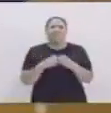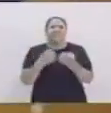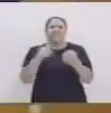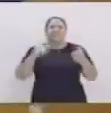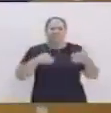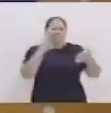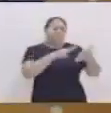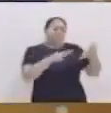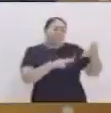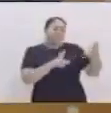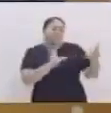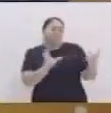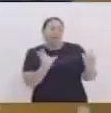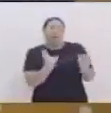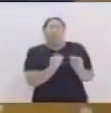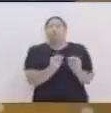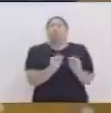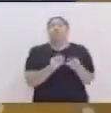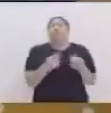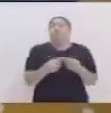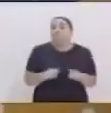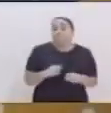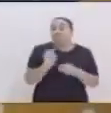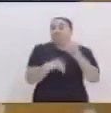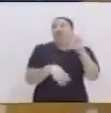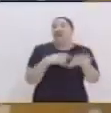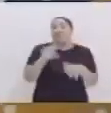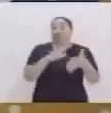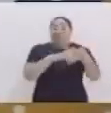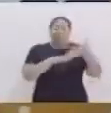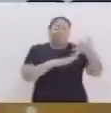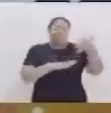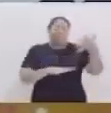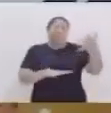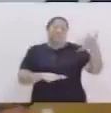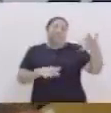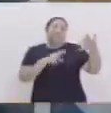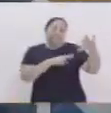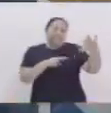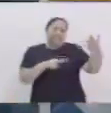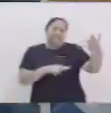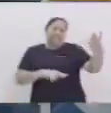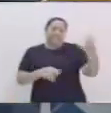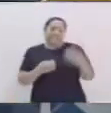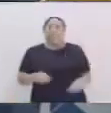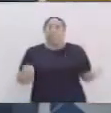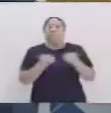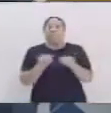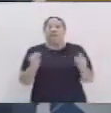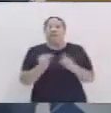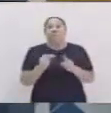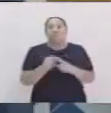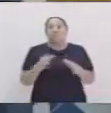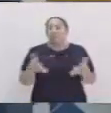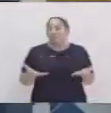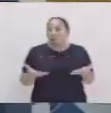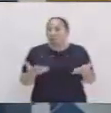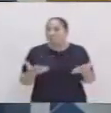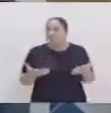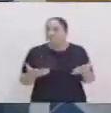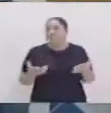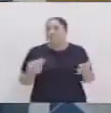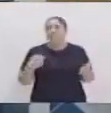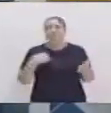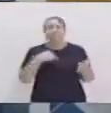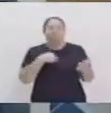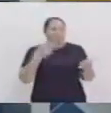caso pues es un texto corto, imaginémonos ya en un texto largo, estamos leyendo ya bastantes palabras, pues obviamente nos vamos a topar